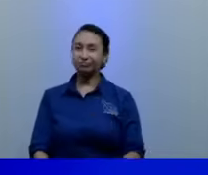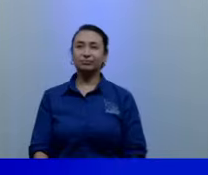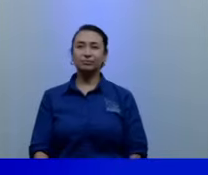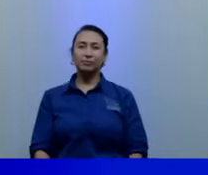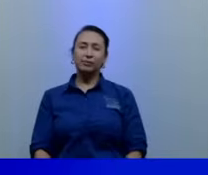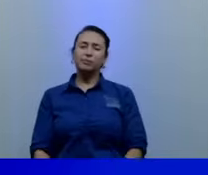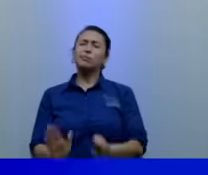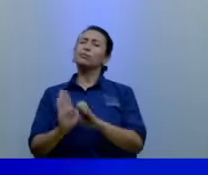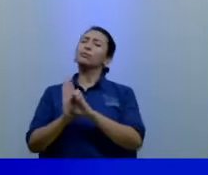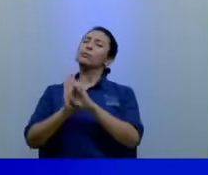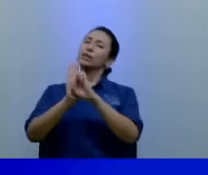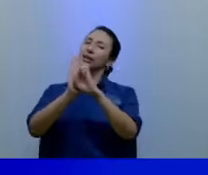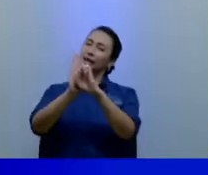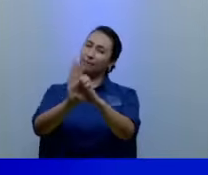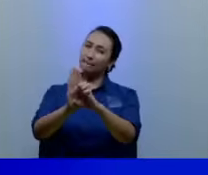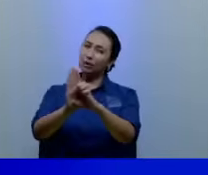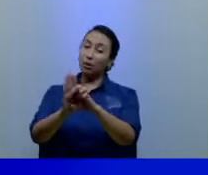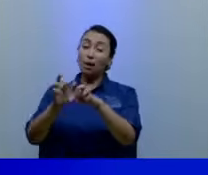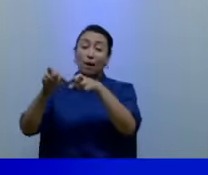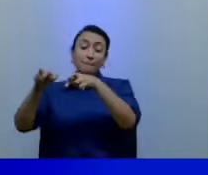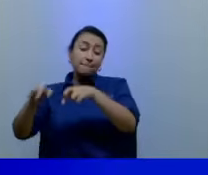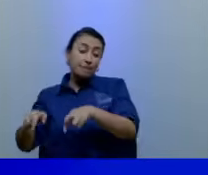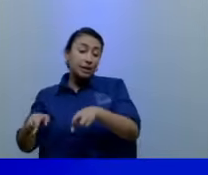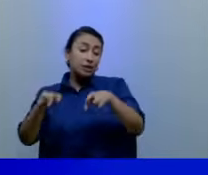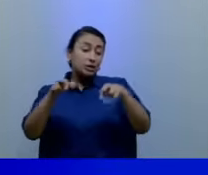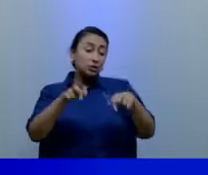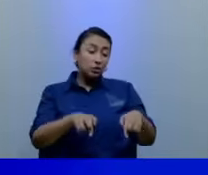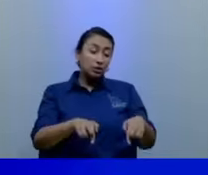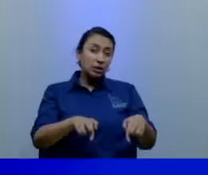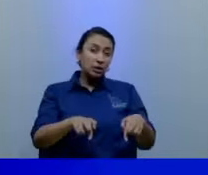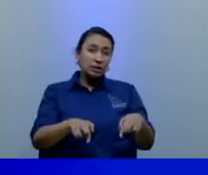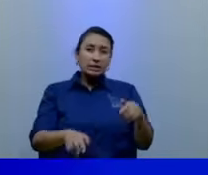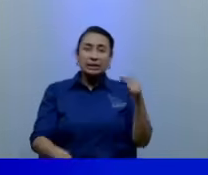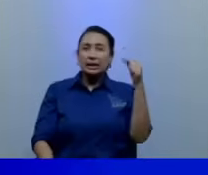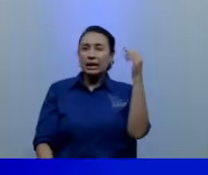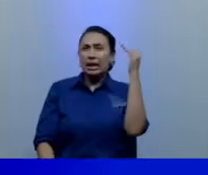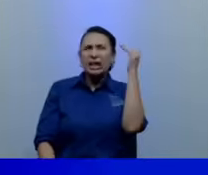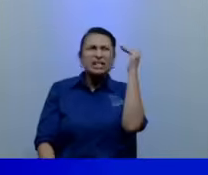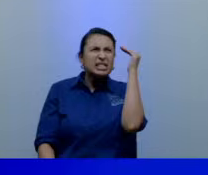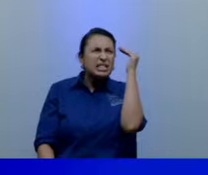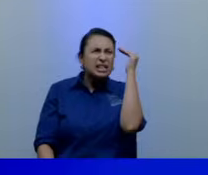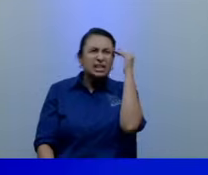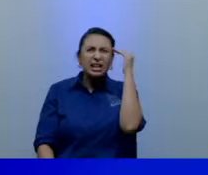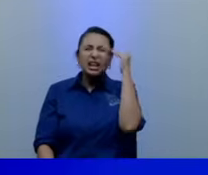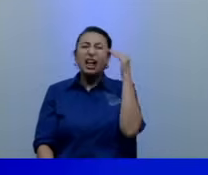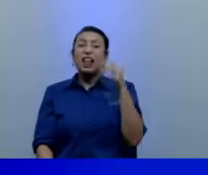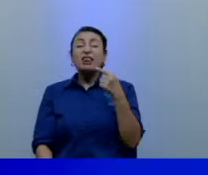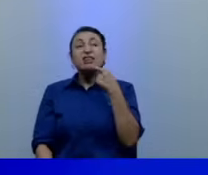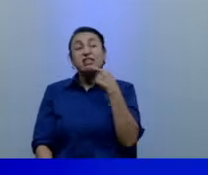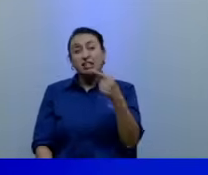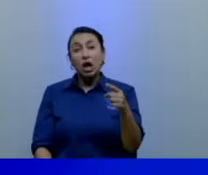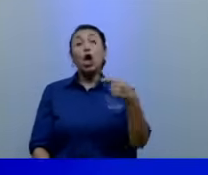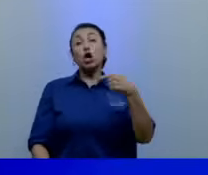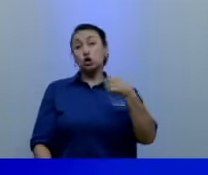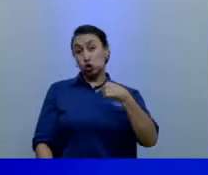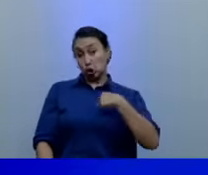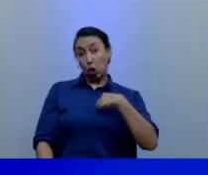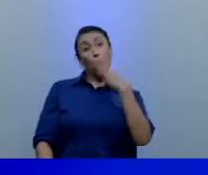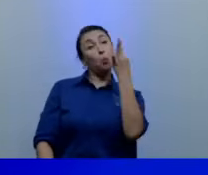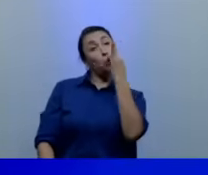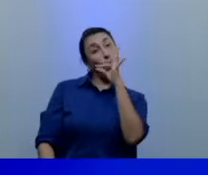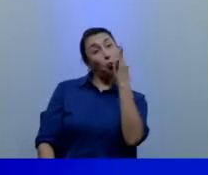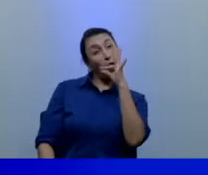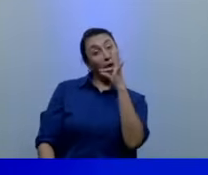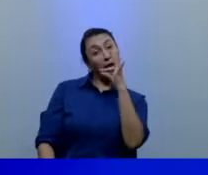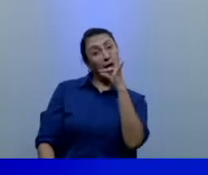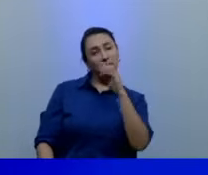Digamos, hay gente que piensan que son mujeres cuando naturalmente son hombres. Su identidad sería ser